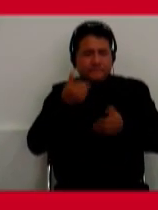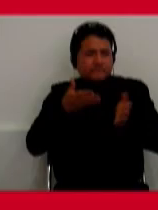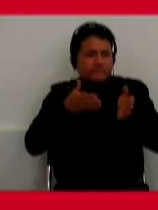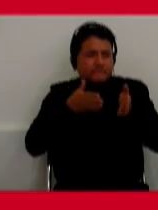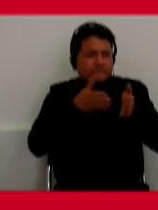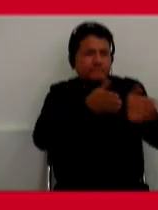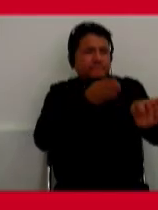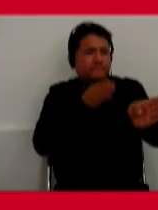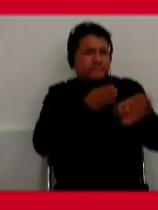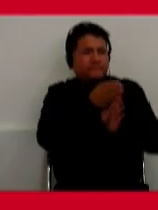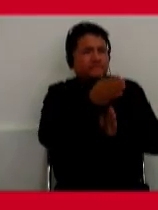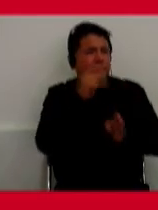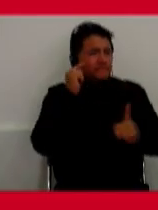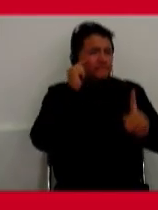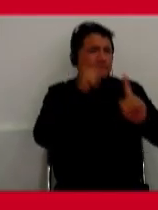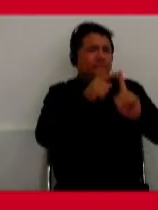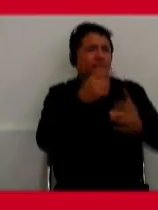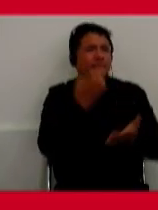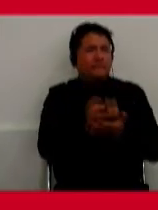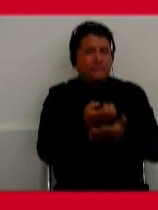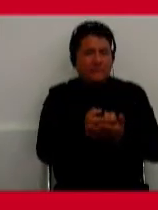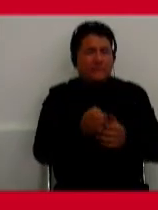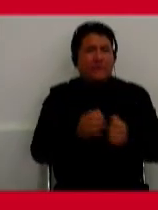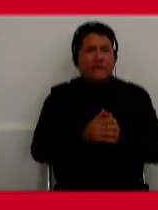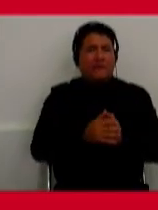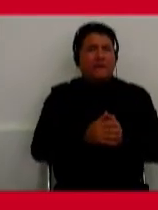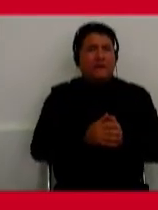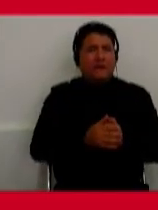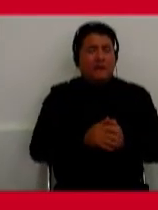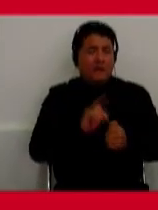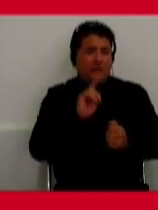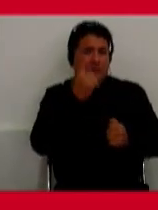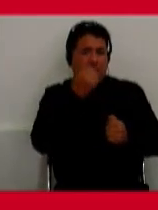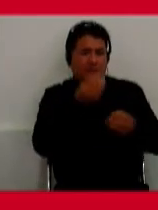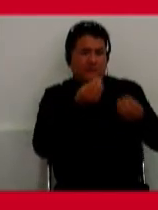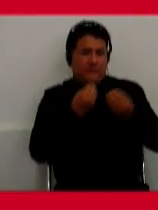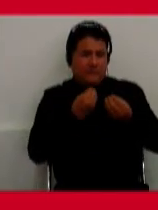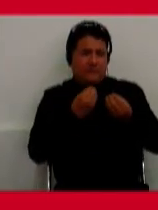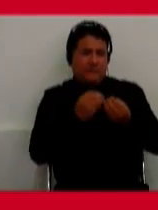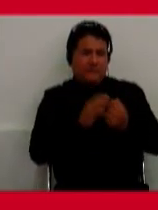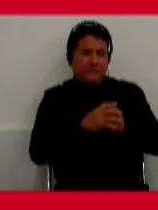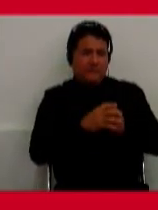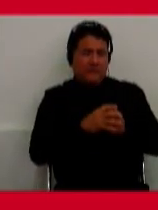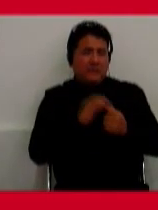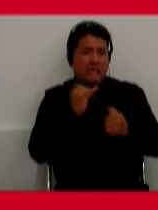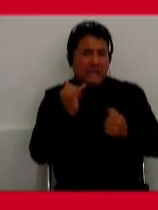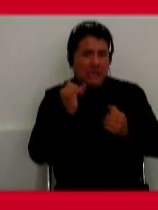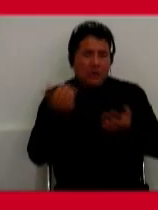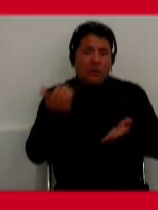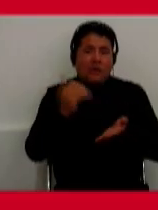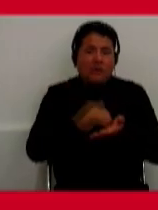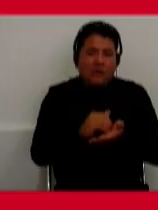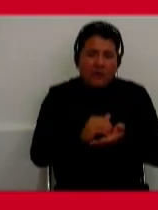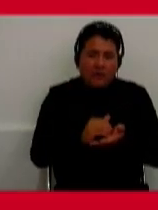ello nosotros vamos a obtener las prioridades. Agregamos las restricciones operativas y nuevamente nosotros en este caso nos estamos apoyando